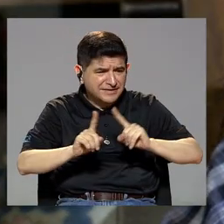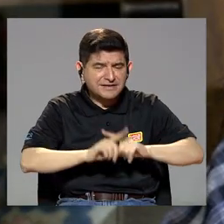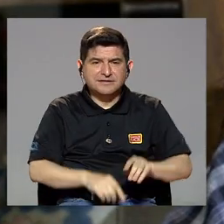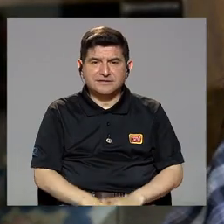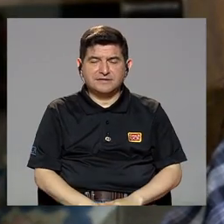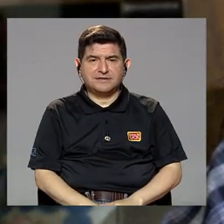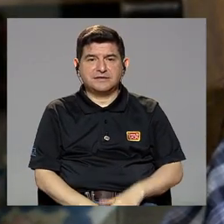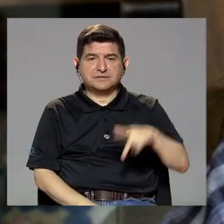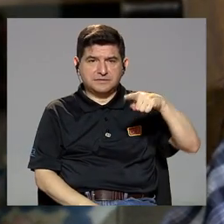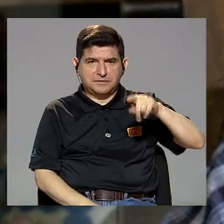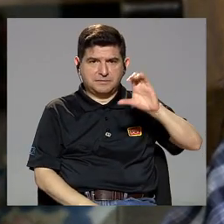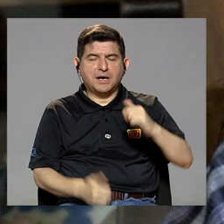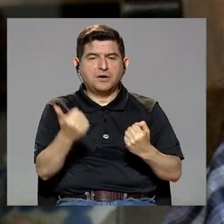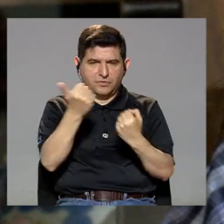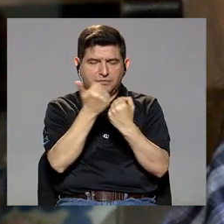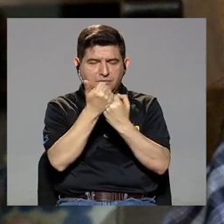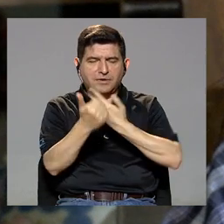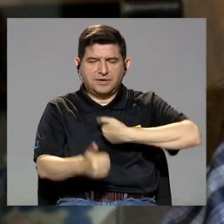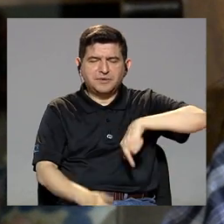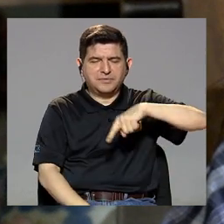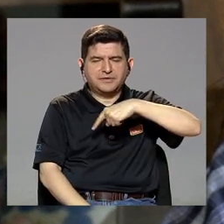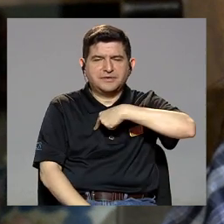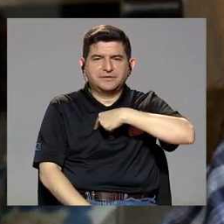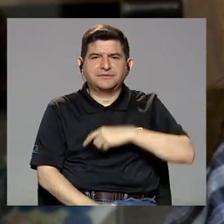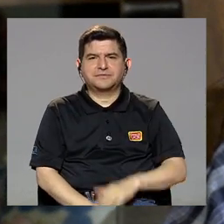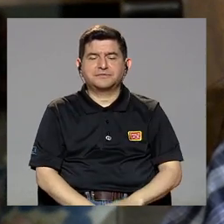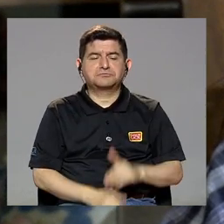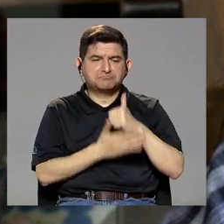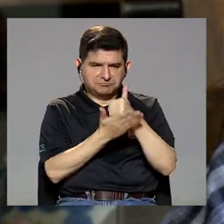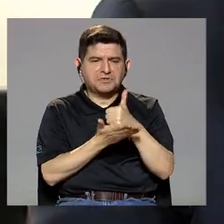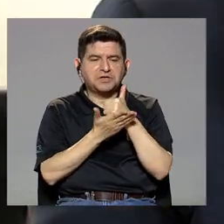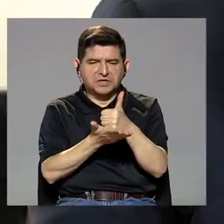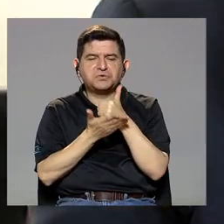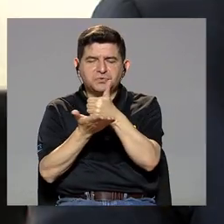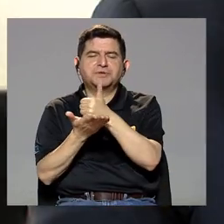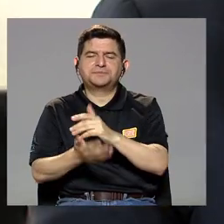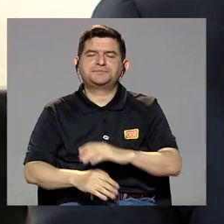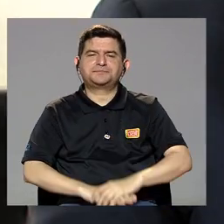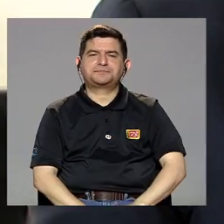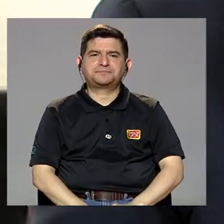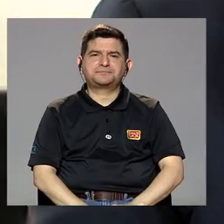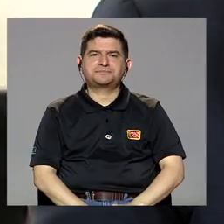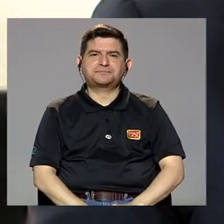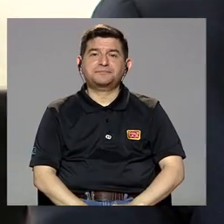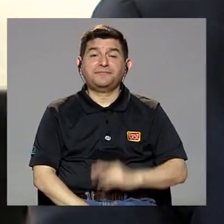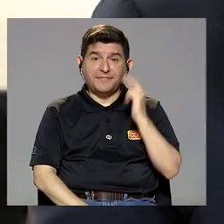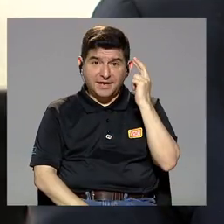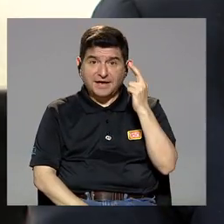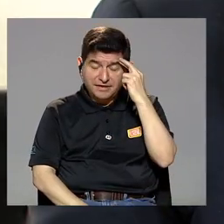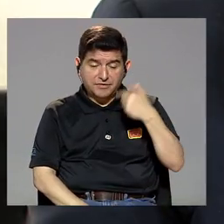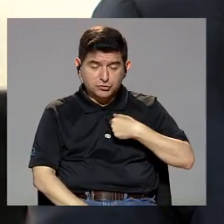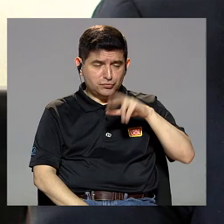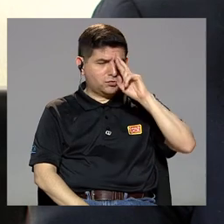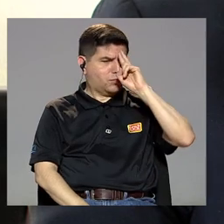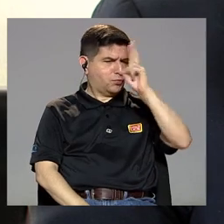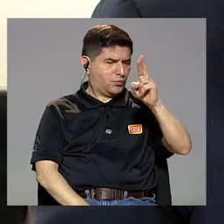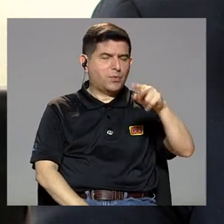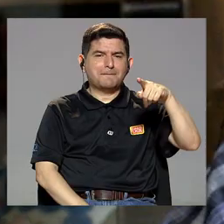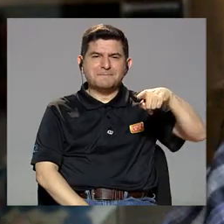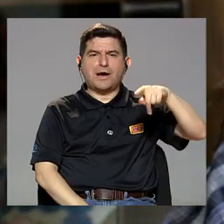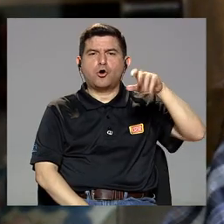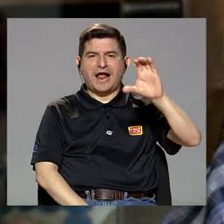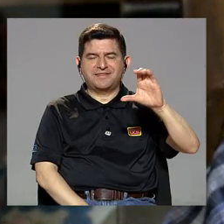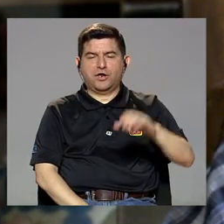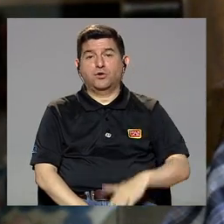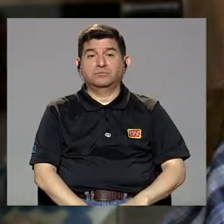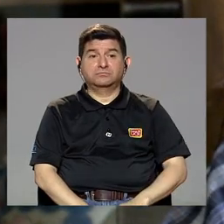intervino a favor nuestro y nos ayudó también por eso mi admiración por de un paco aunque